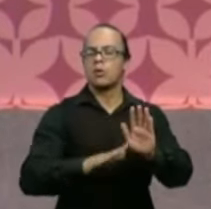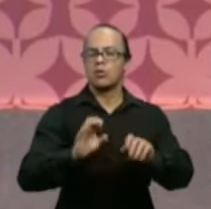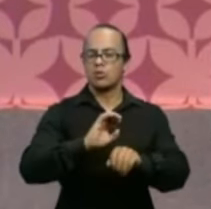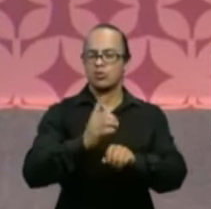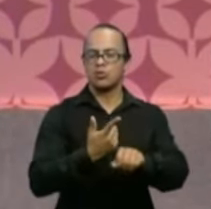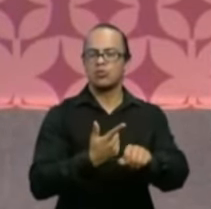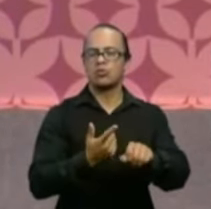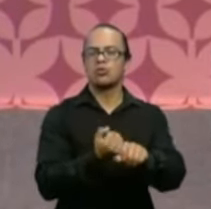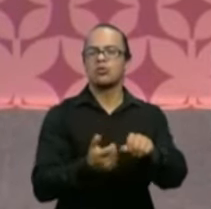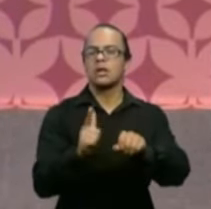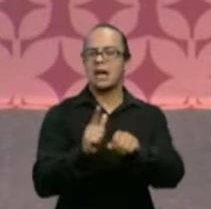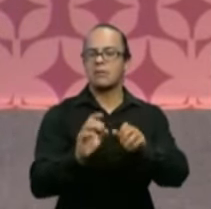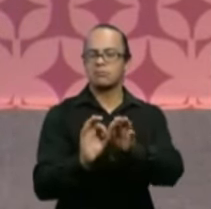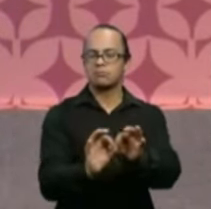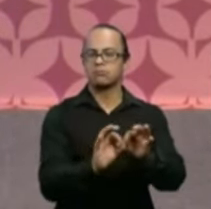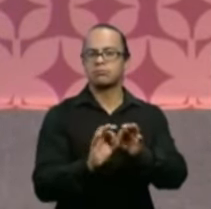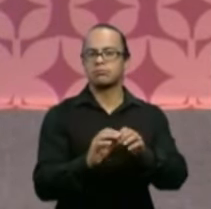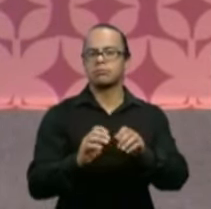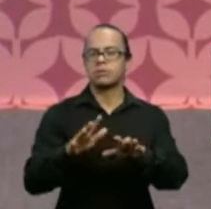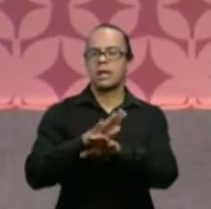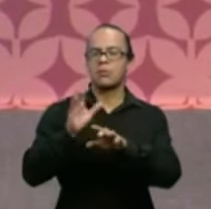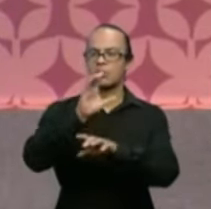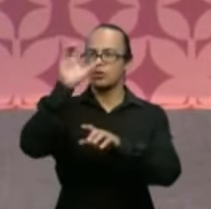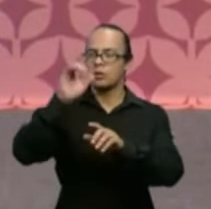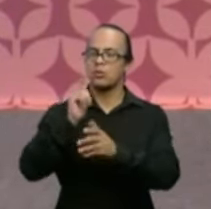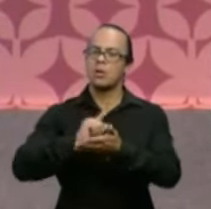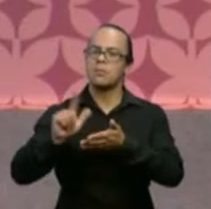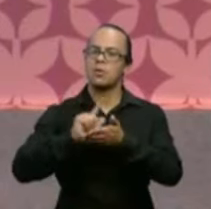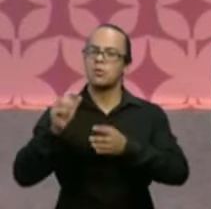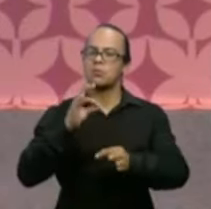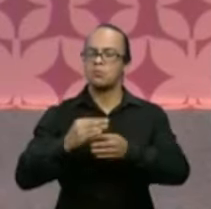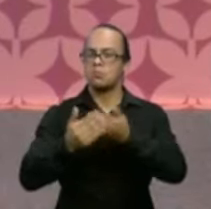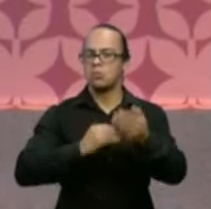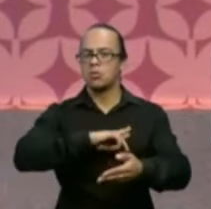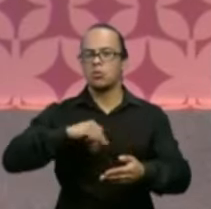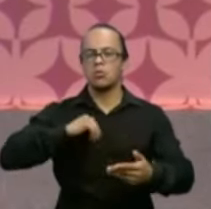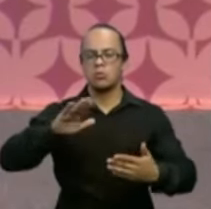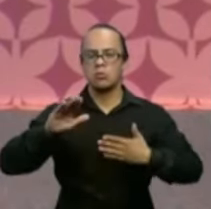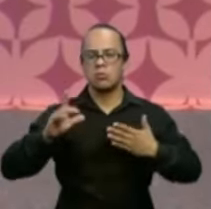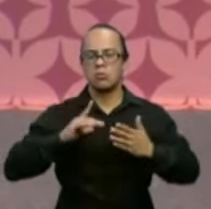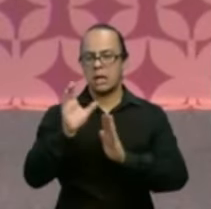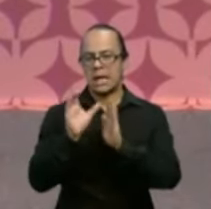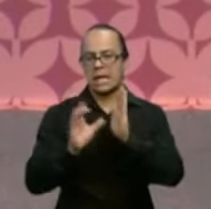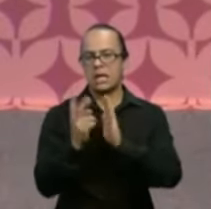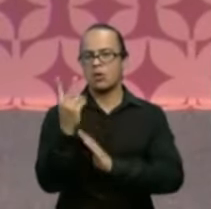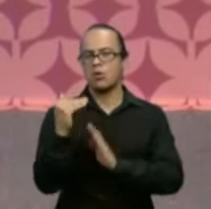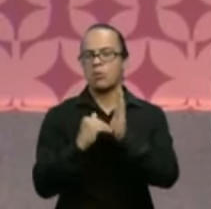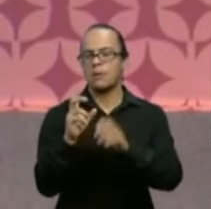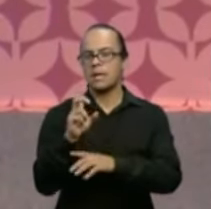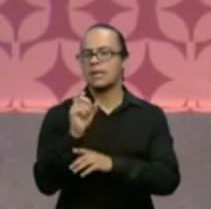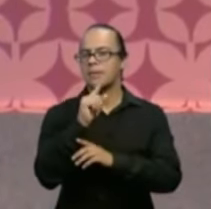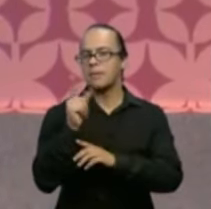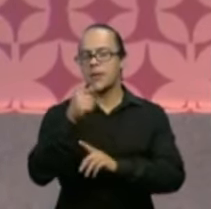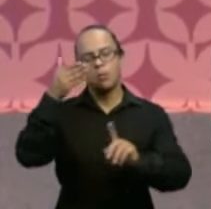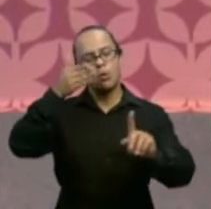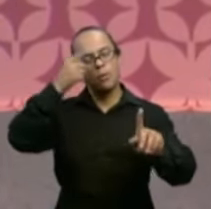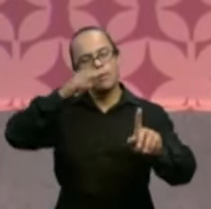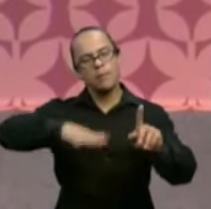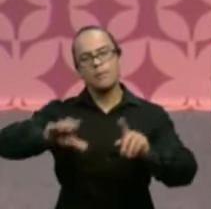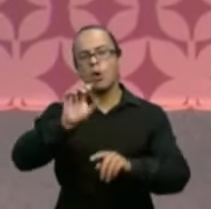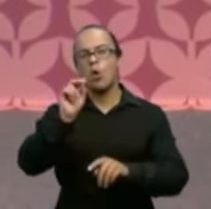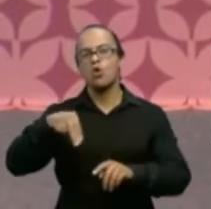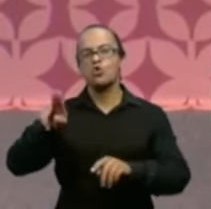al cambio climático, siguiendo las disposiciones de la Agenda 2030 y de los Objetivos de Desarrollo Sostenible de la